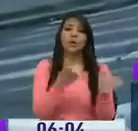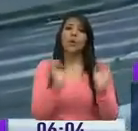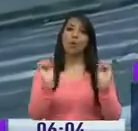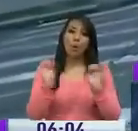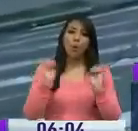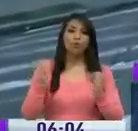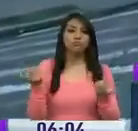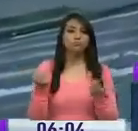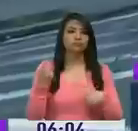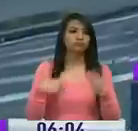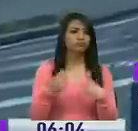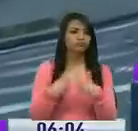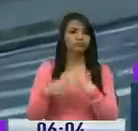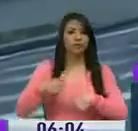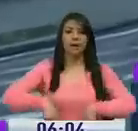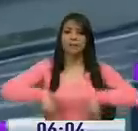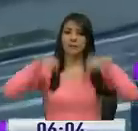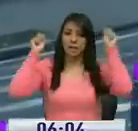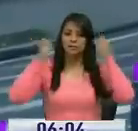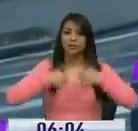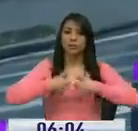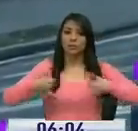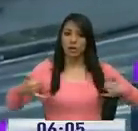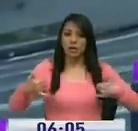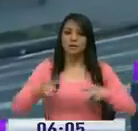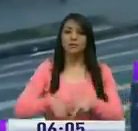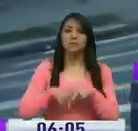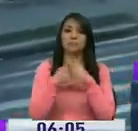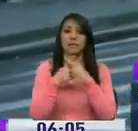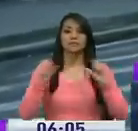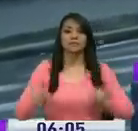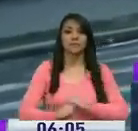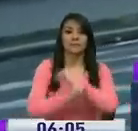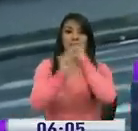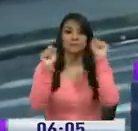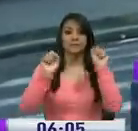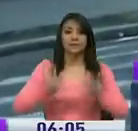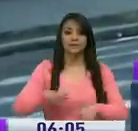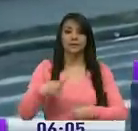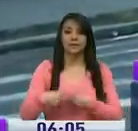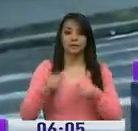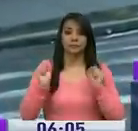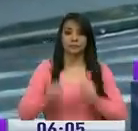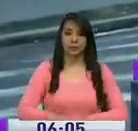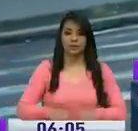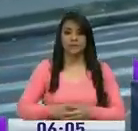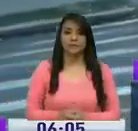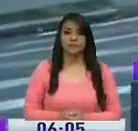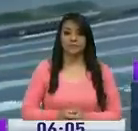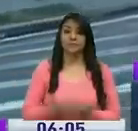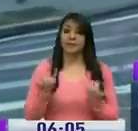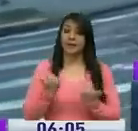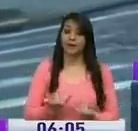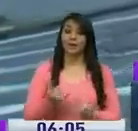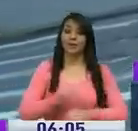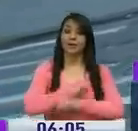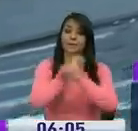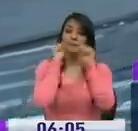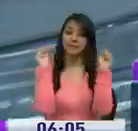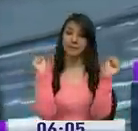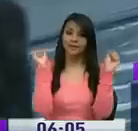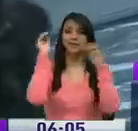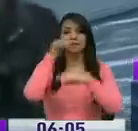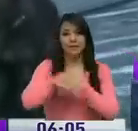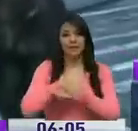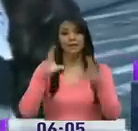poco vayan abriendo y así es como amanece el día de hoy la capital disfruten del día también disfruten del feriado